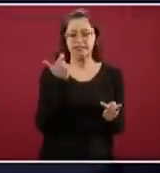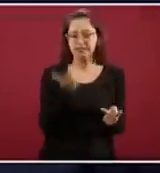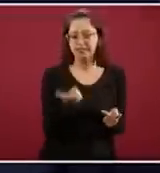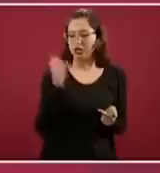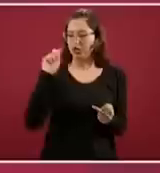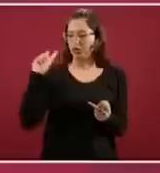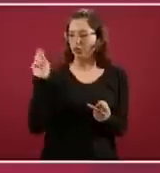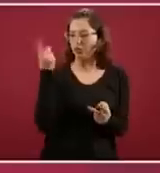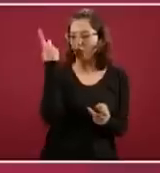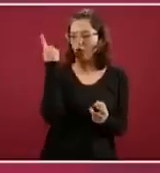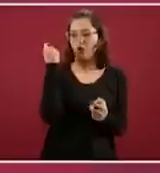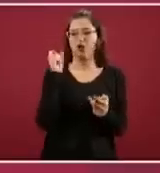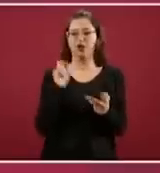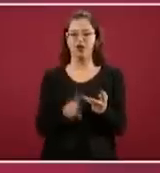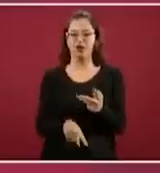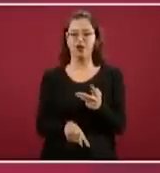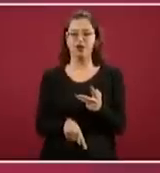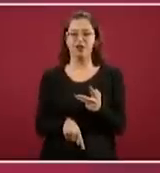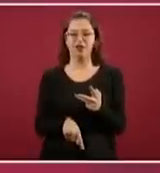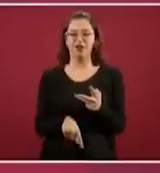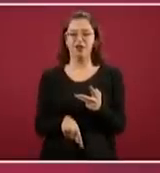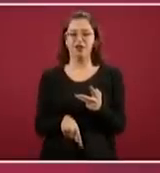dólares que